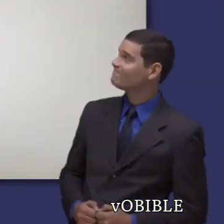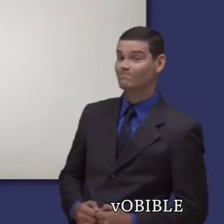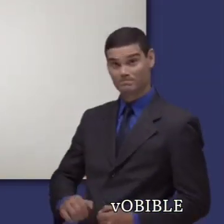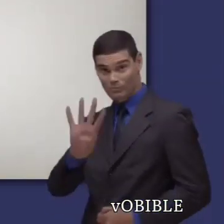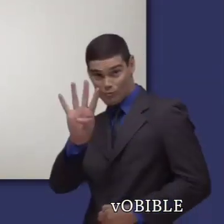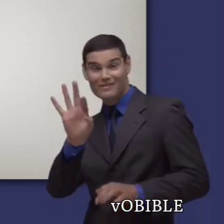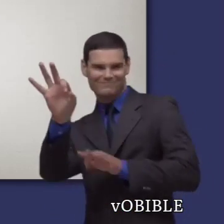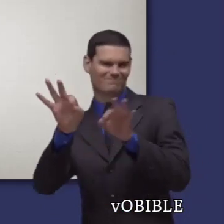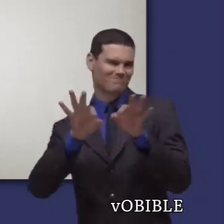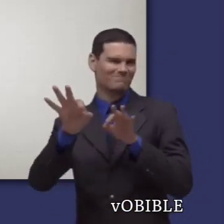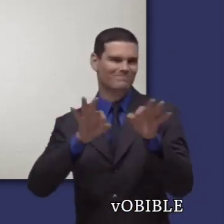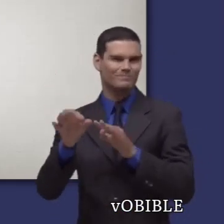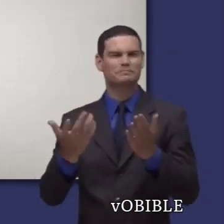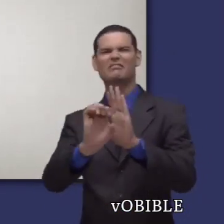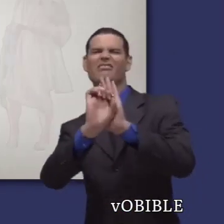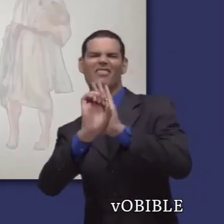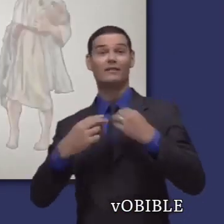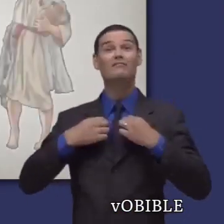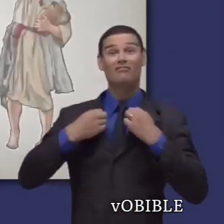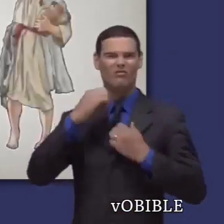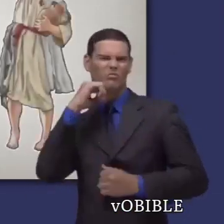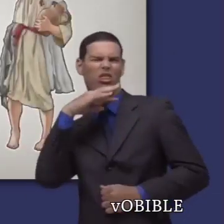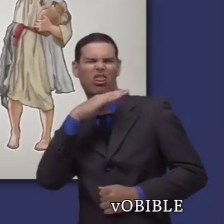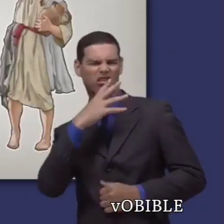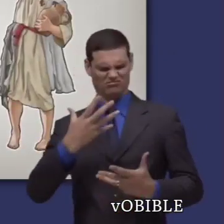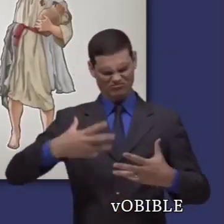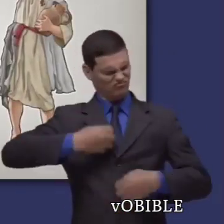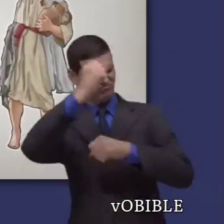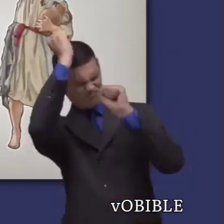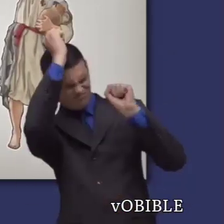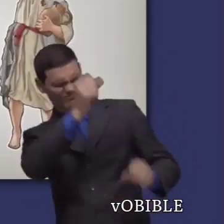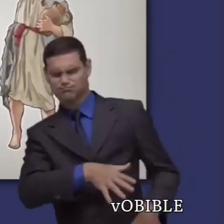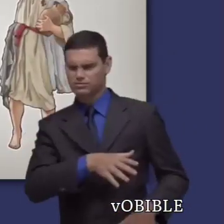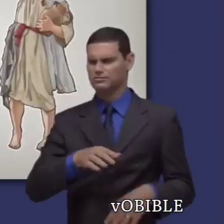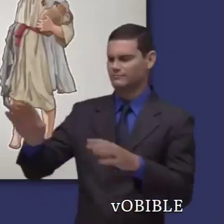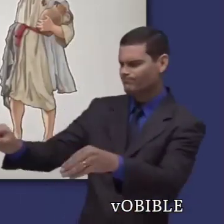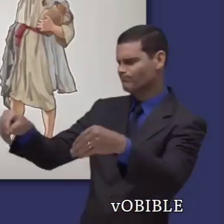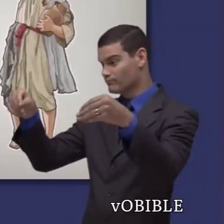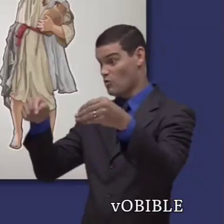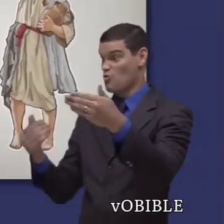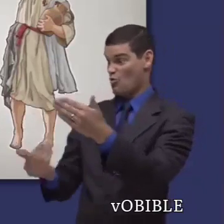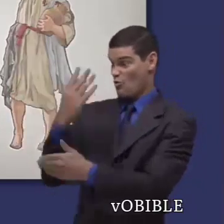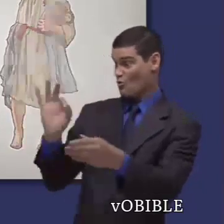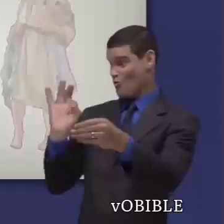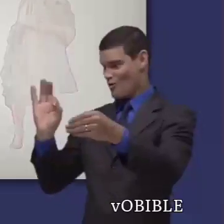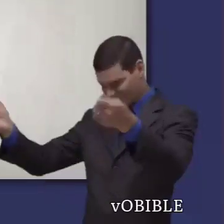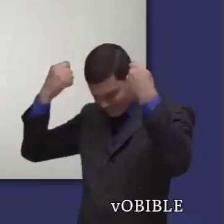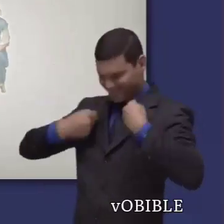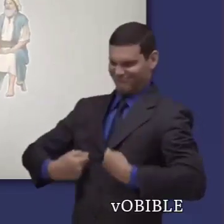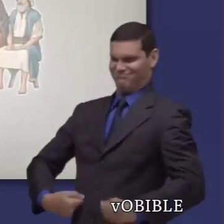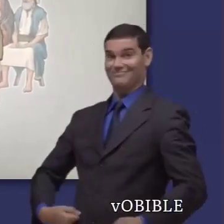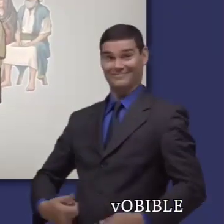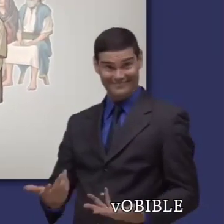En el capítulo 4, Pablo aconseja a los efesios que se quiten la vieja personalidad, que se corresponde con su conducta anterior, y